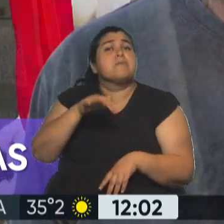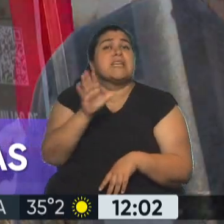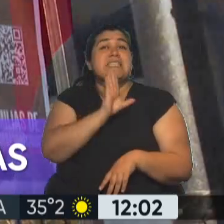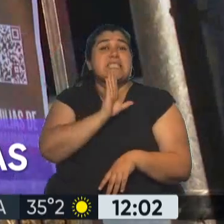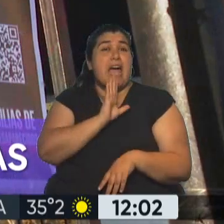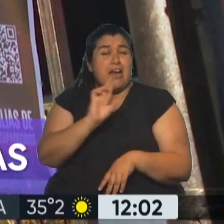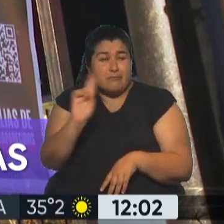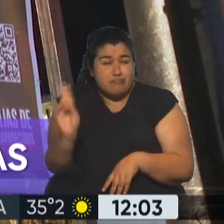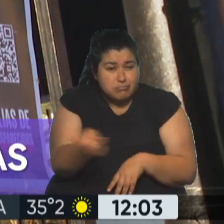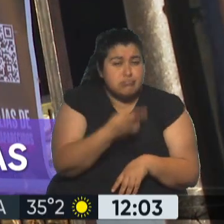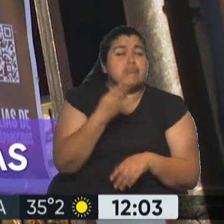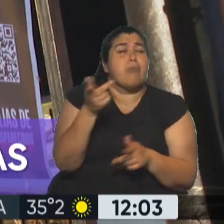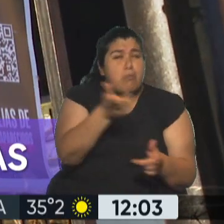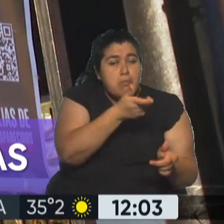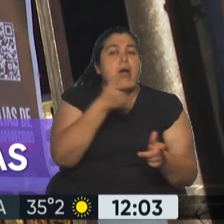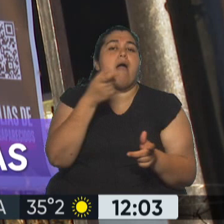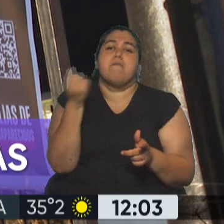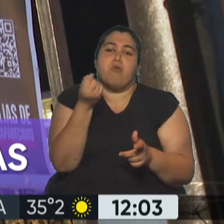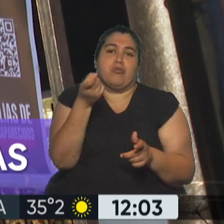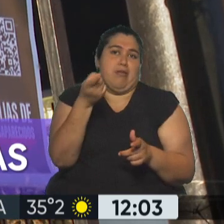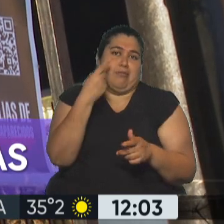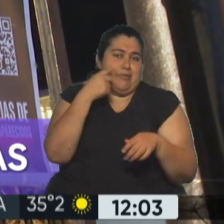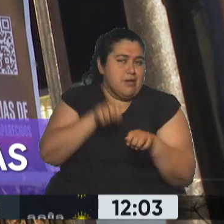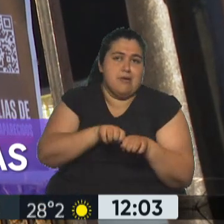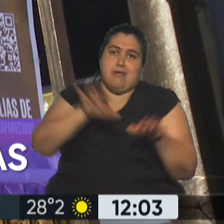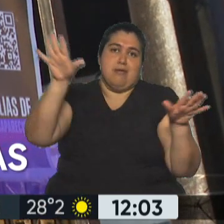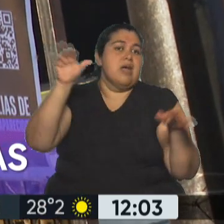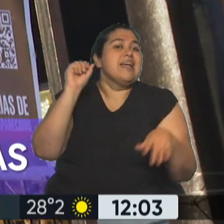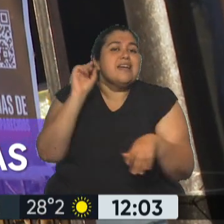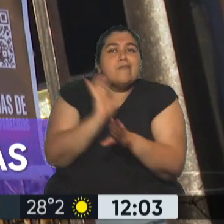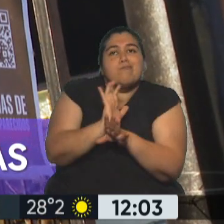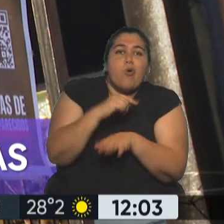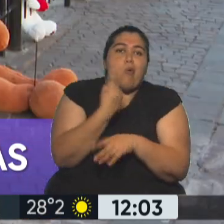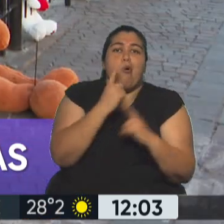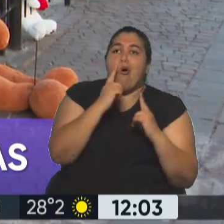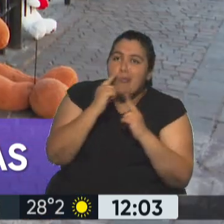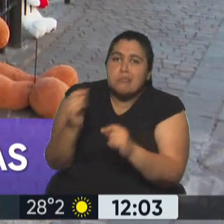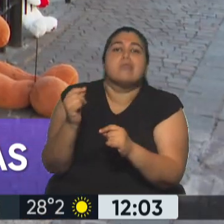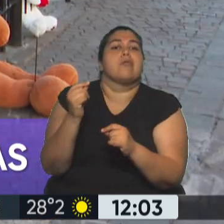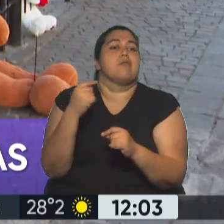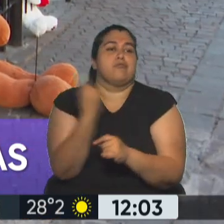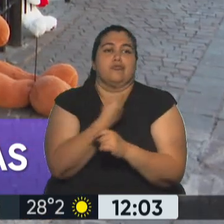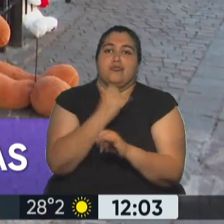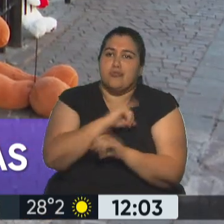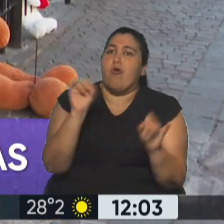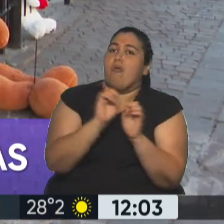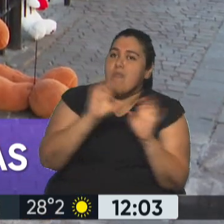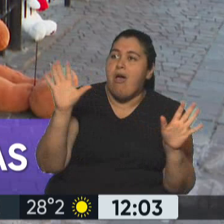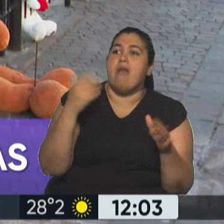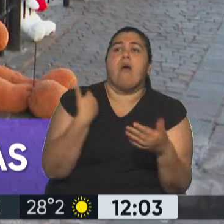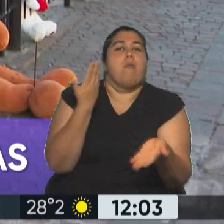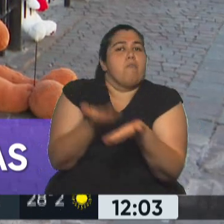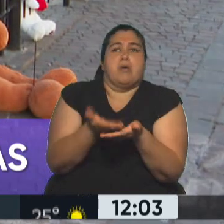tomar conciencia y dimensión de eso y poder también manifestar de manera clara y contundente que liberan los